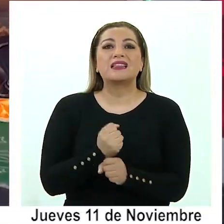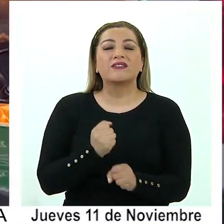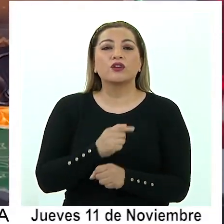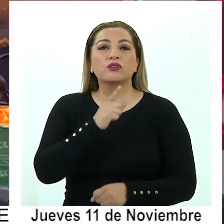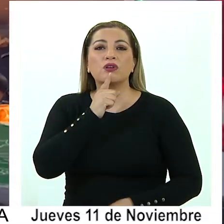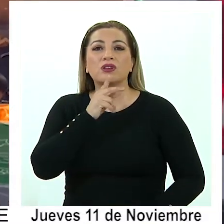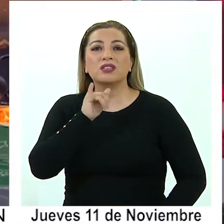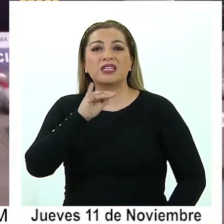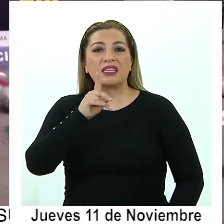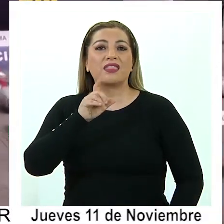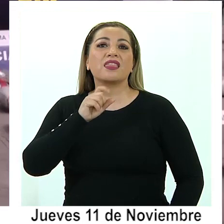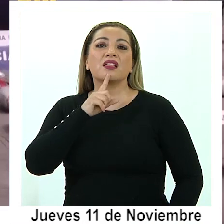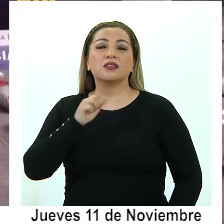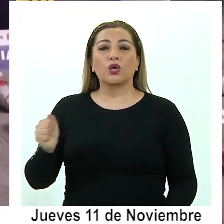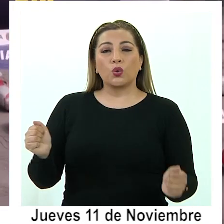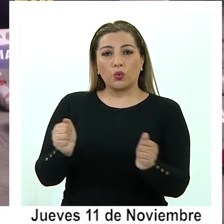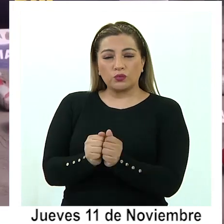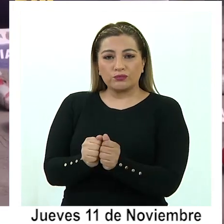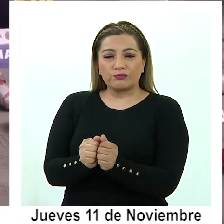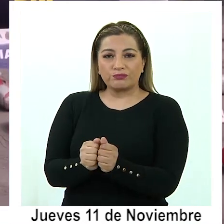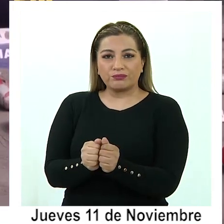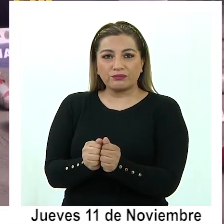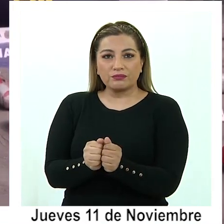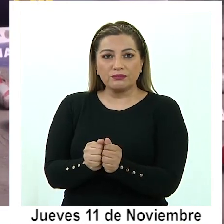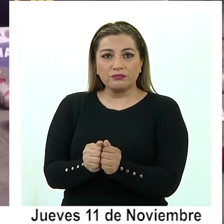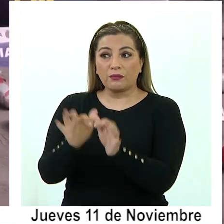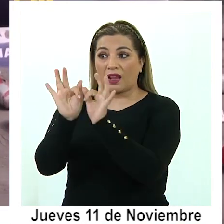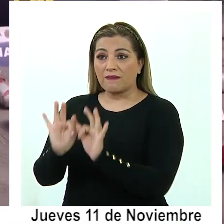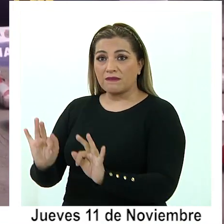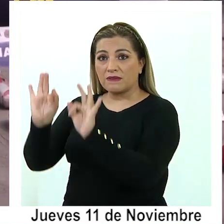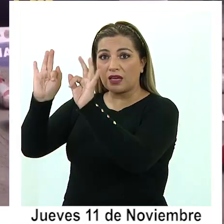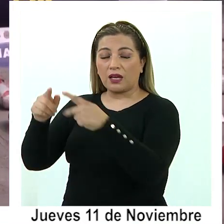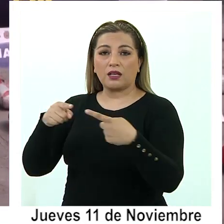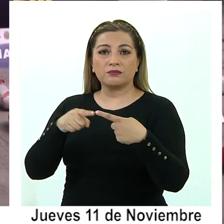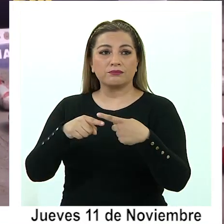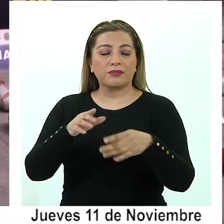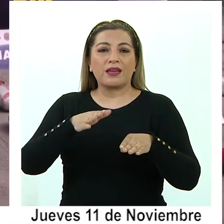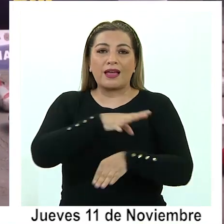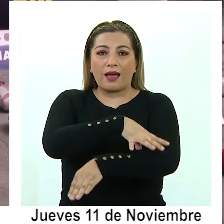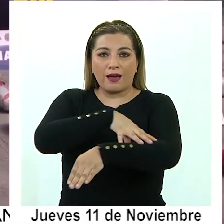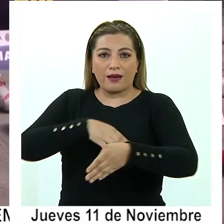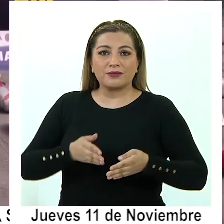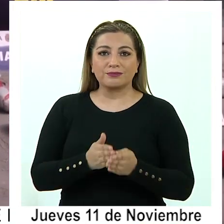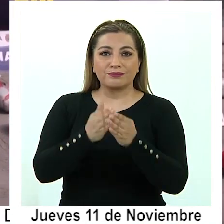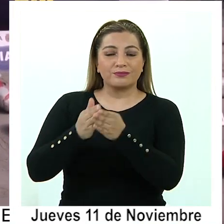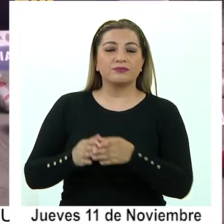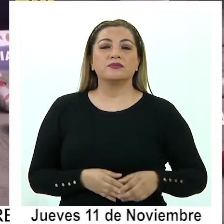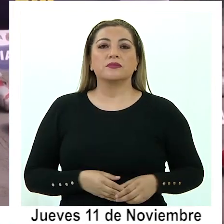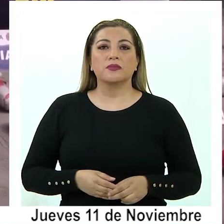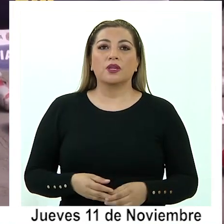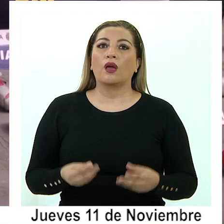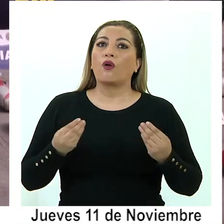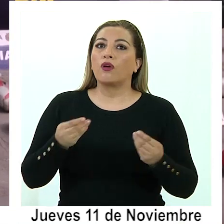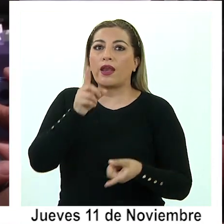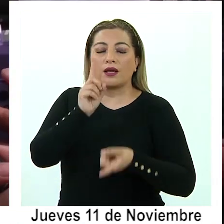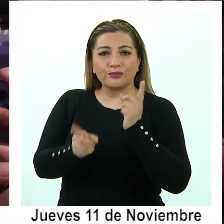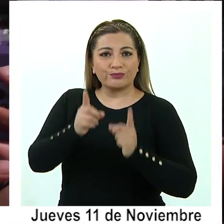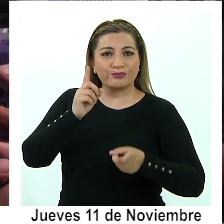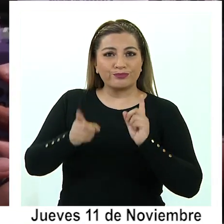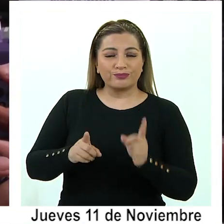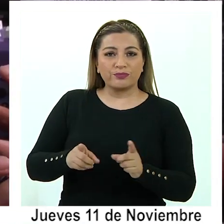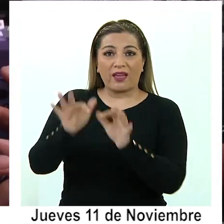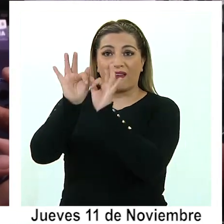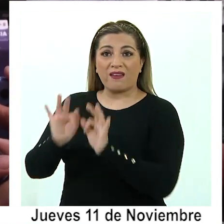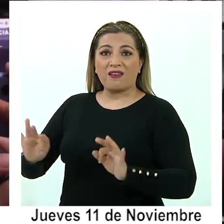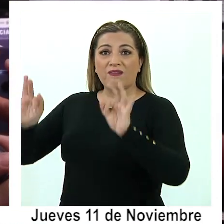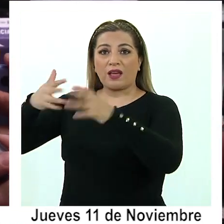en conjunto realizado entre la Fiscalía y la Armada Nacional. Se trata de una muy buena coordinación entre la Fiscalía, la